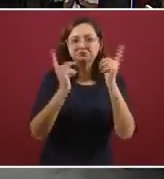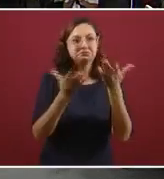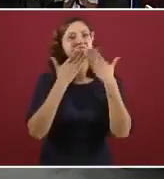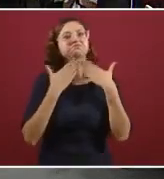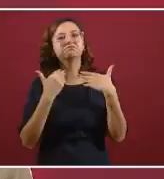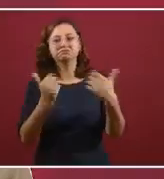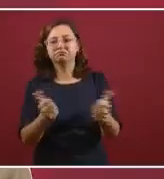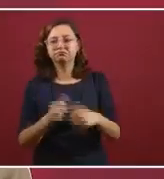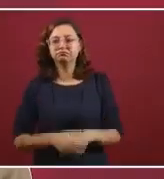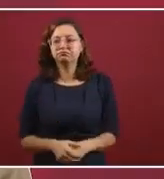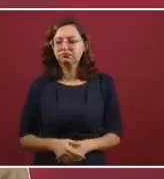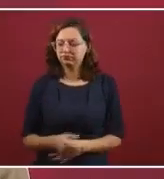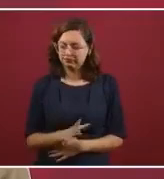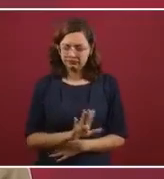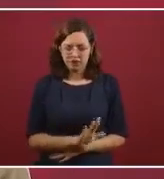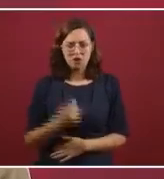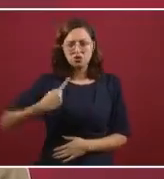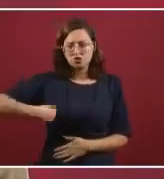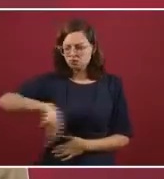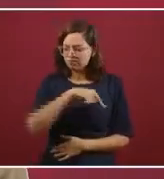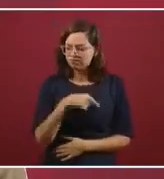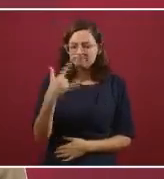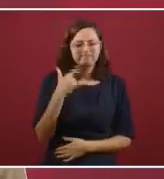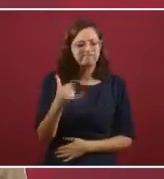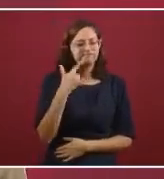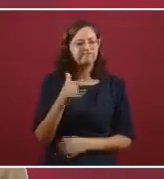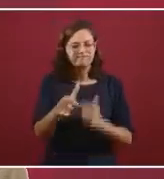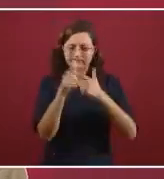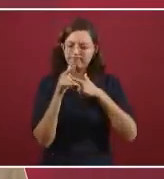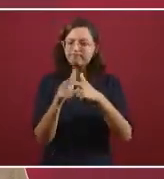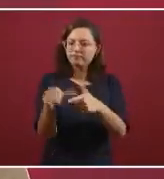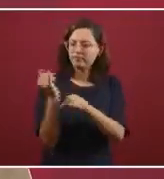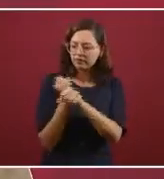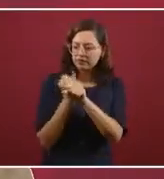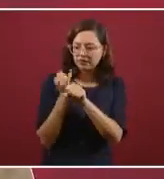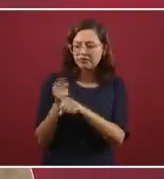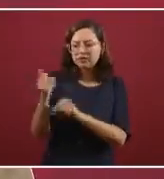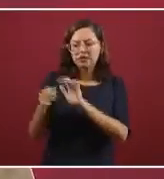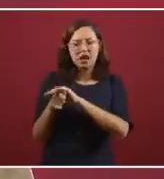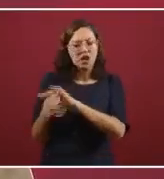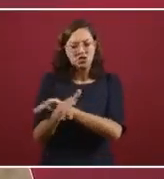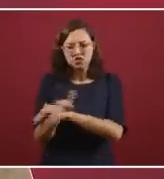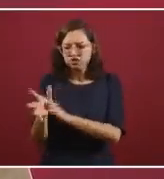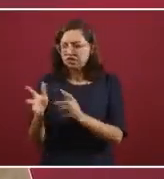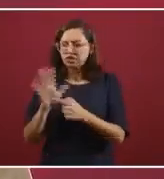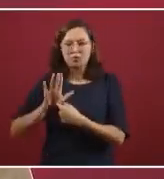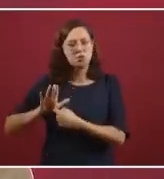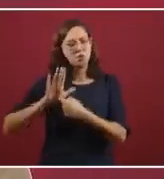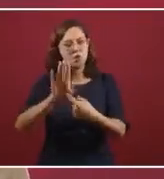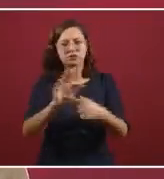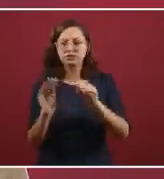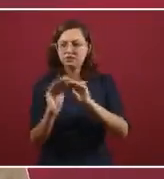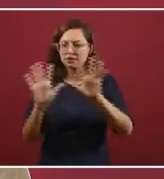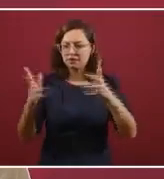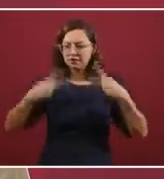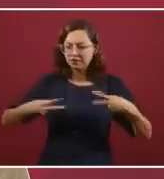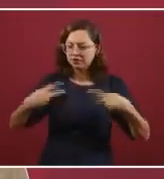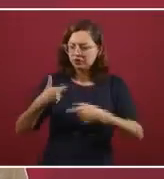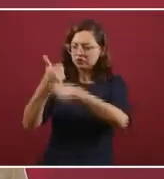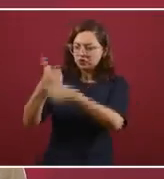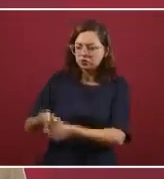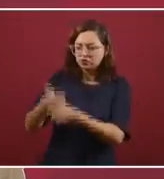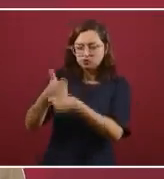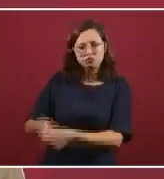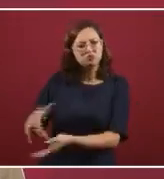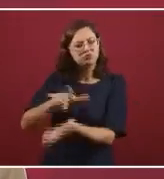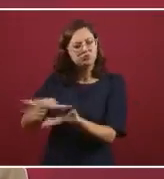nuestra responsabilidad por esclarecer los hechos de Ayotzinapa, como también mantendremos todo el apoyo a las víctimas de desaparición